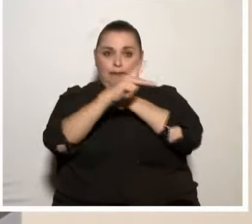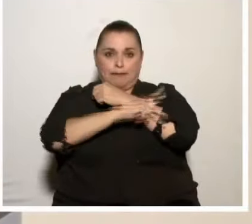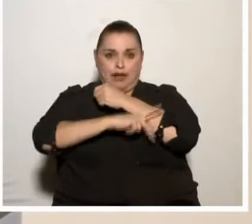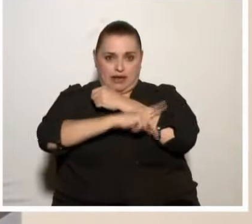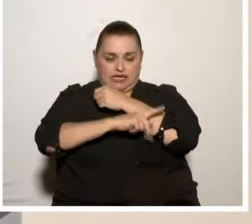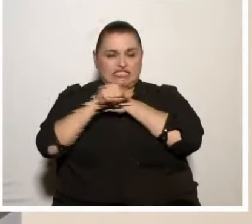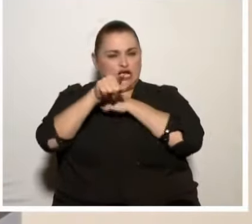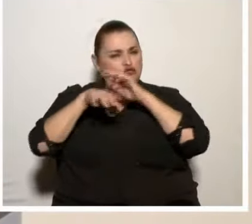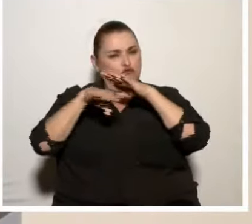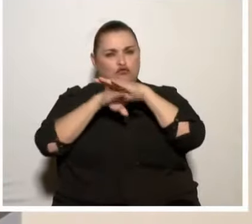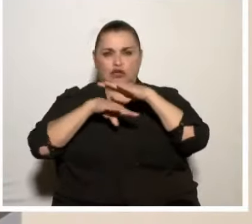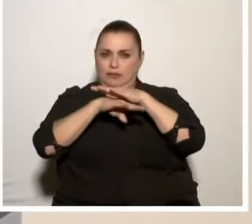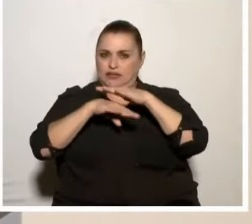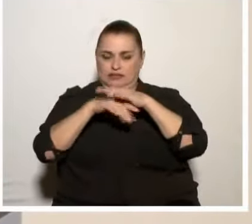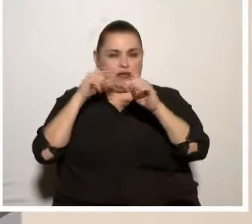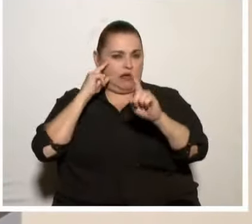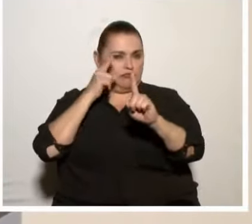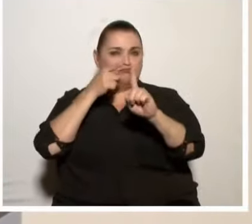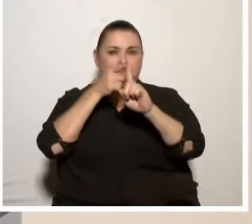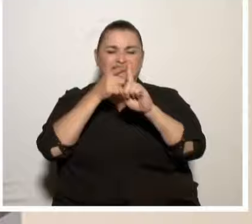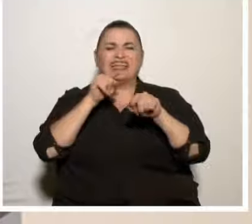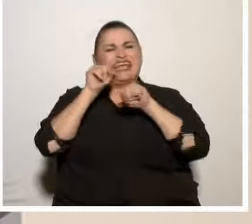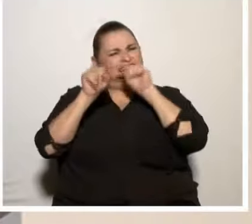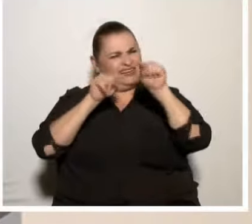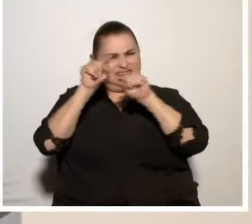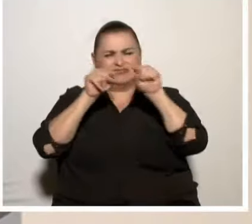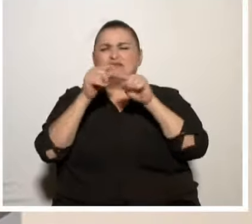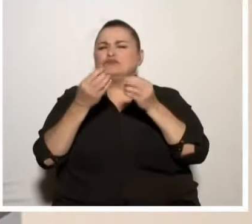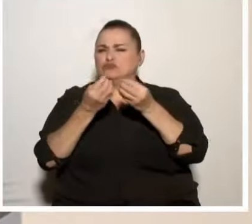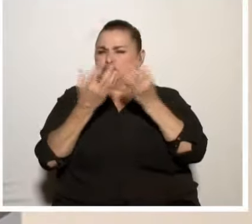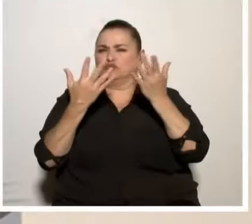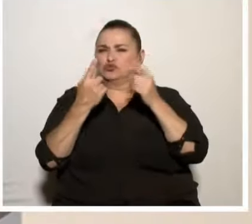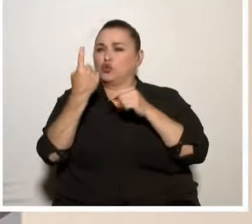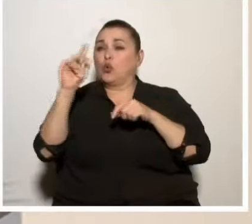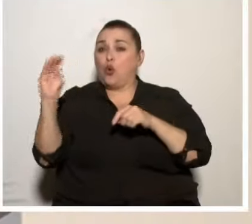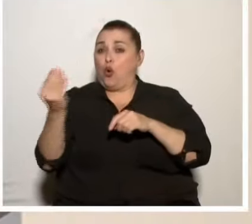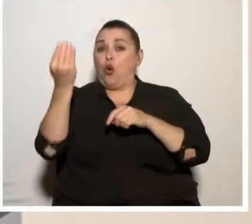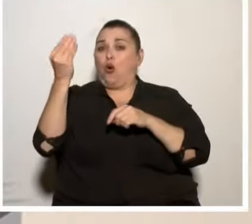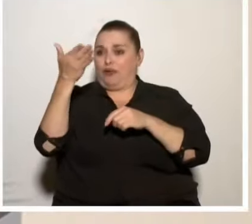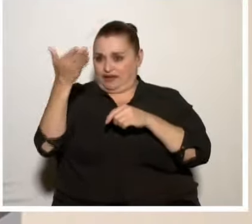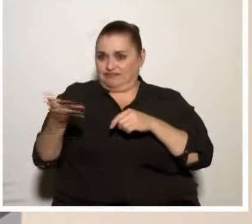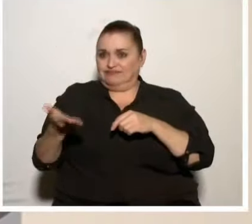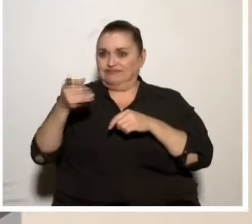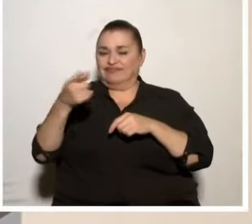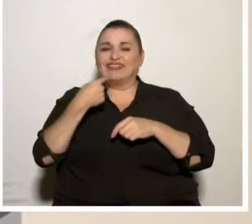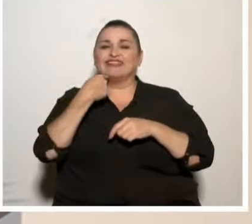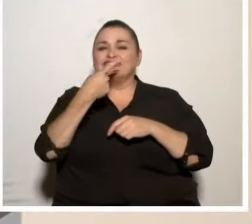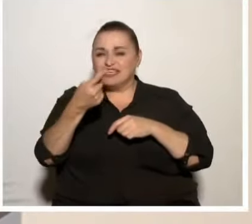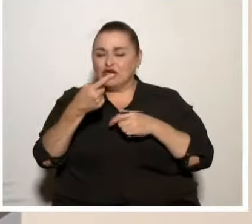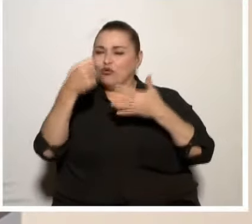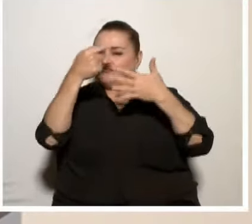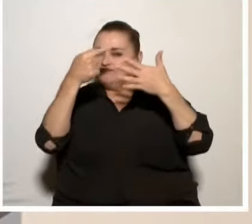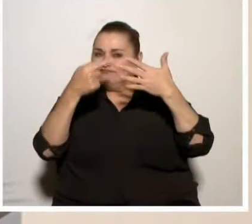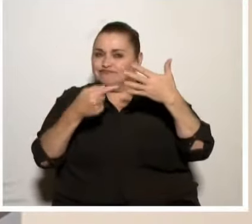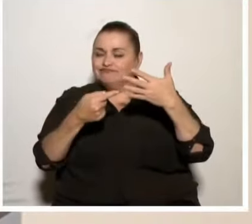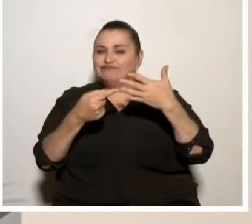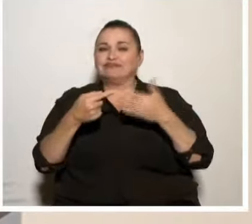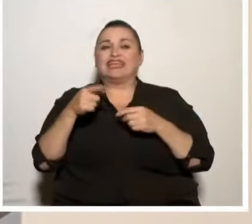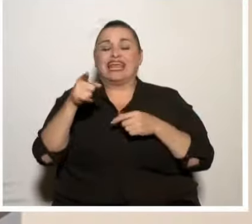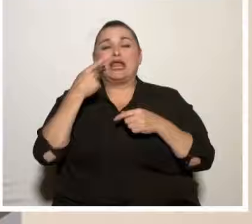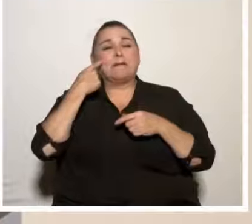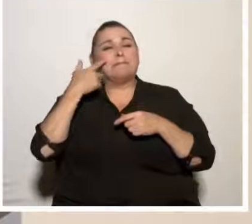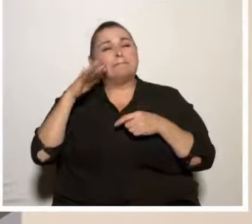países, y eso es fundamental en este sentido. Se ha criticado mucho a un joven que dio algunas declaraciones y lo